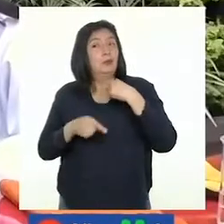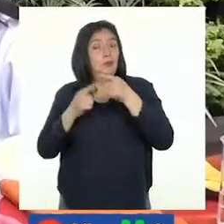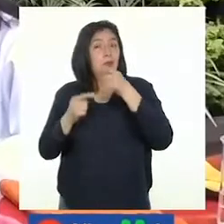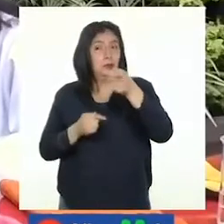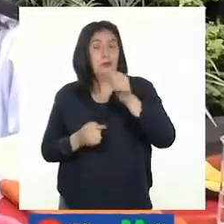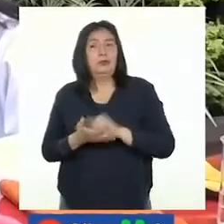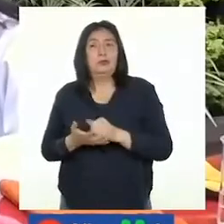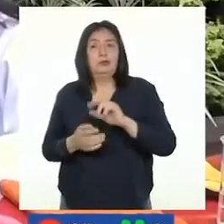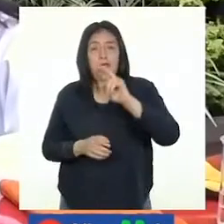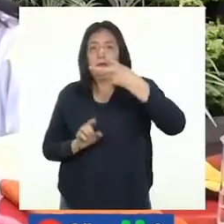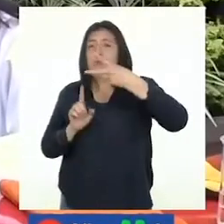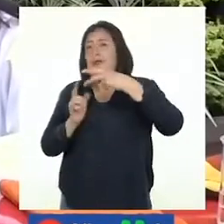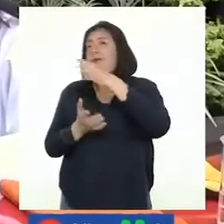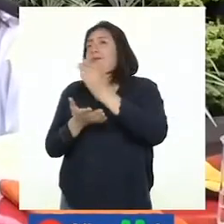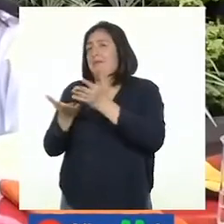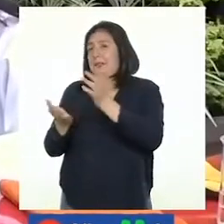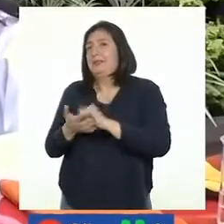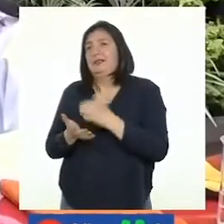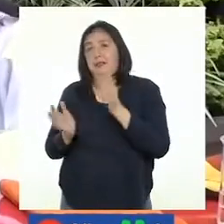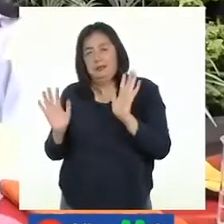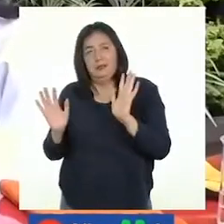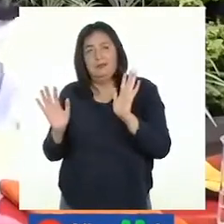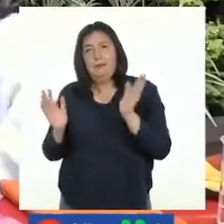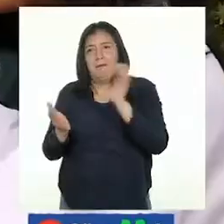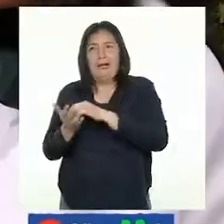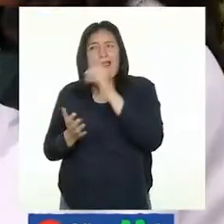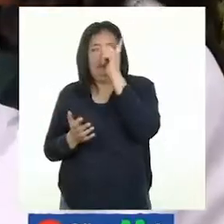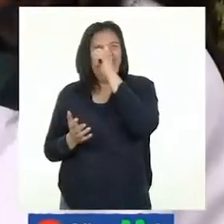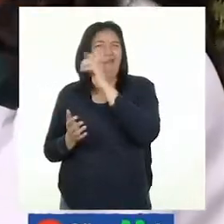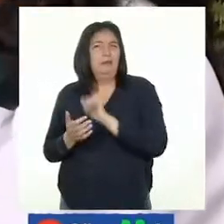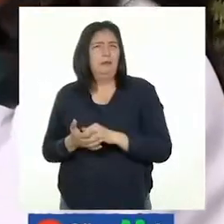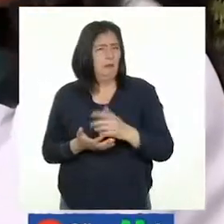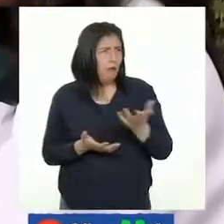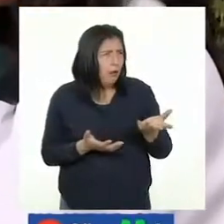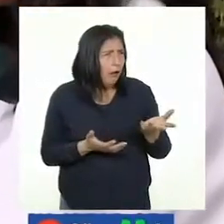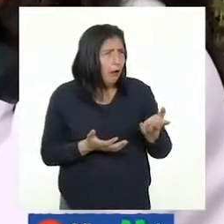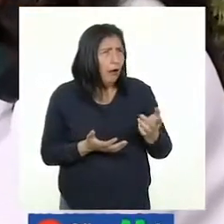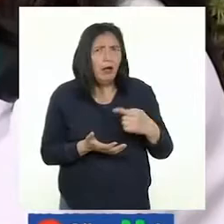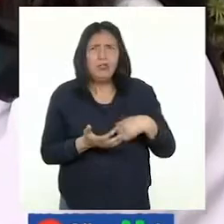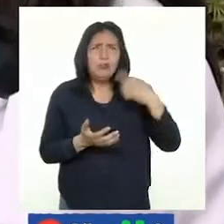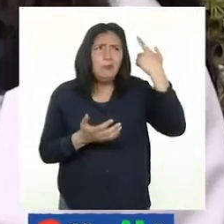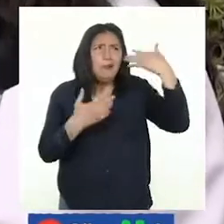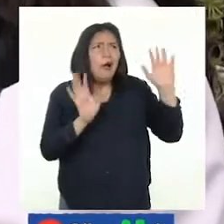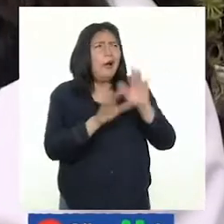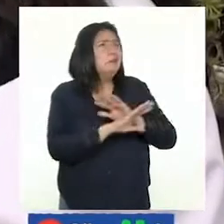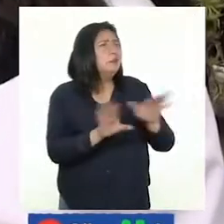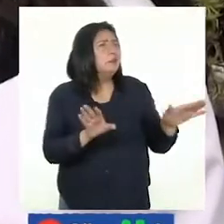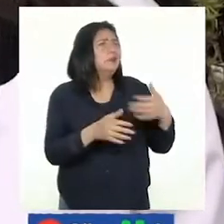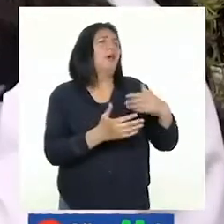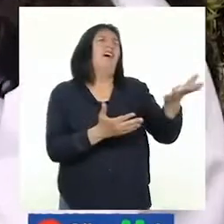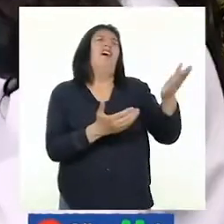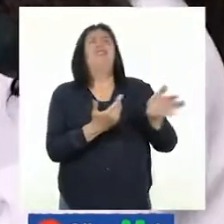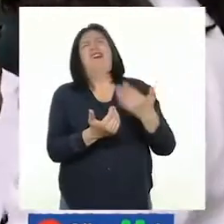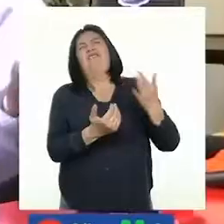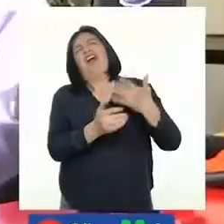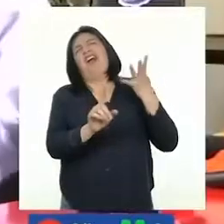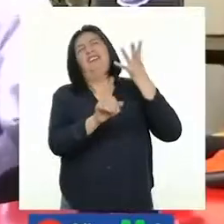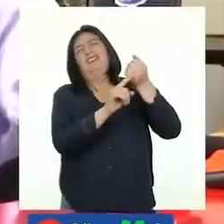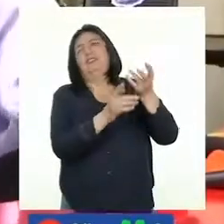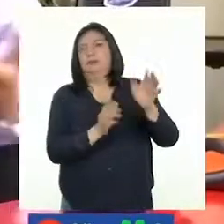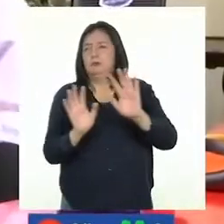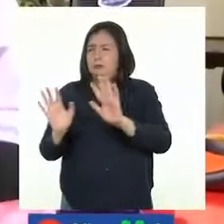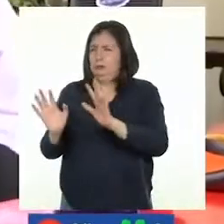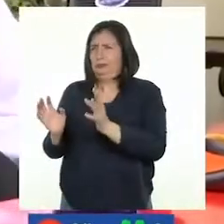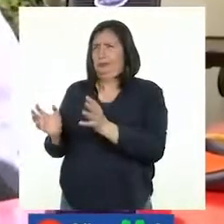reto tiene una segunda parte que es un poco más difícil. ¿No es reto cumplido? Yo pensé que iba terminado y de hecho ese es el reto más fácil del mundo.